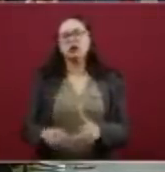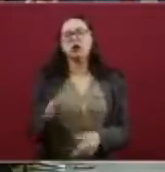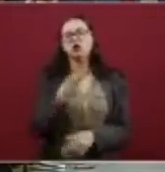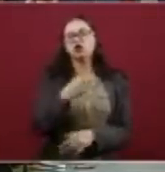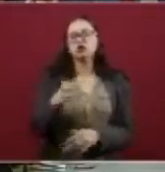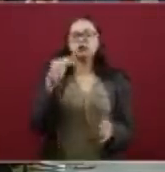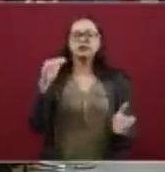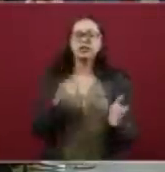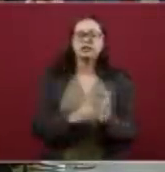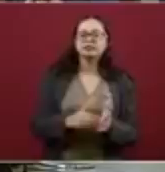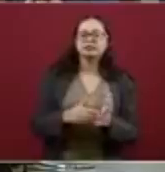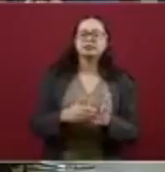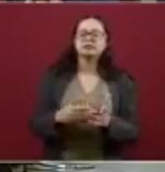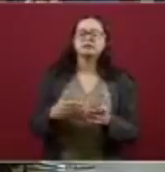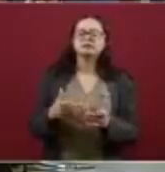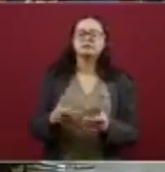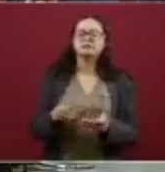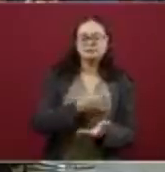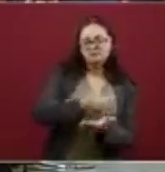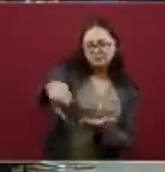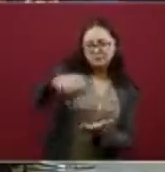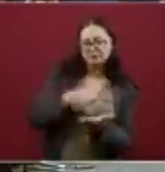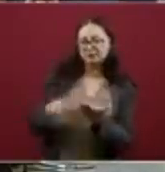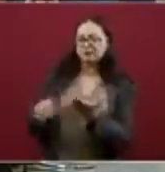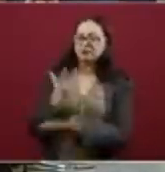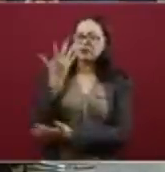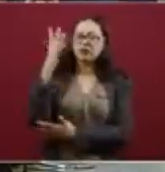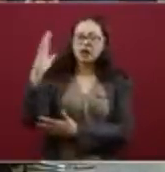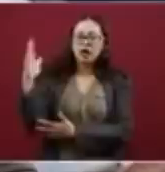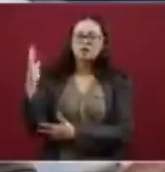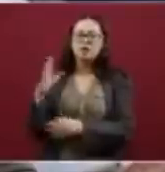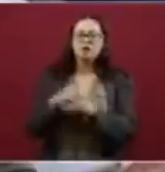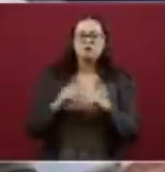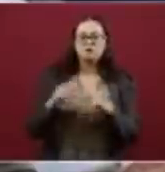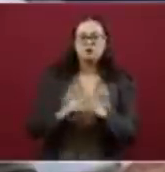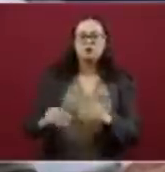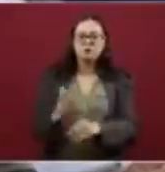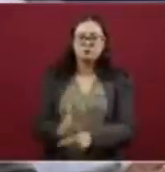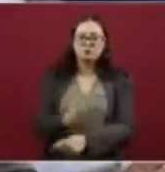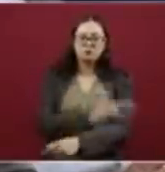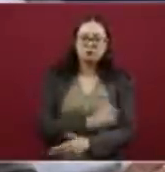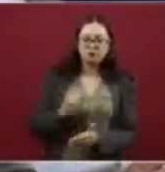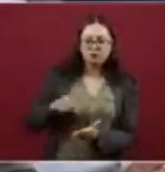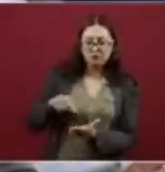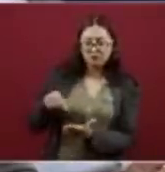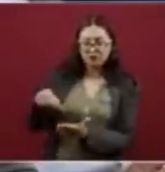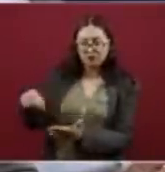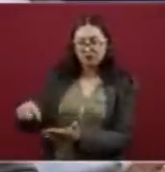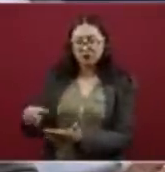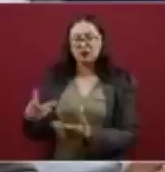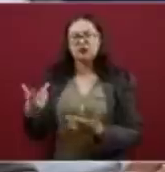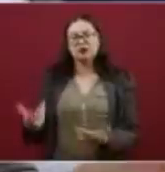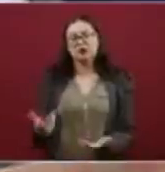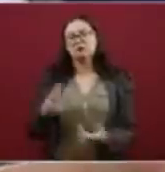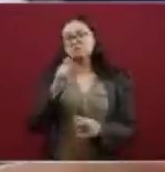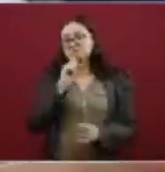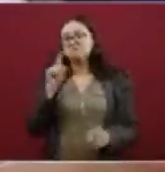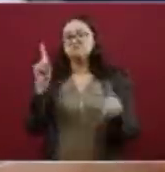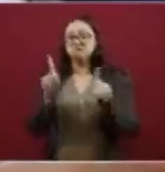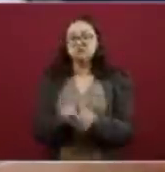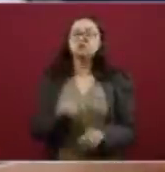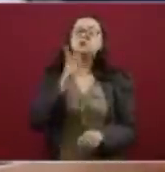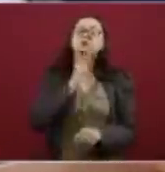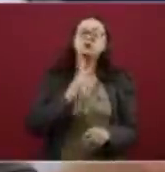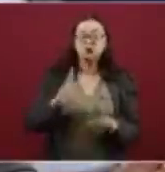mil hectáreas de árboles maderables y frutales. También ha dicho que se suspenderá el fracking para la extracción de petróleo